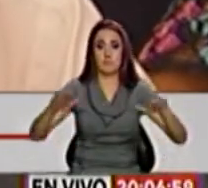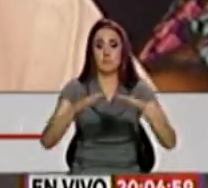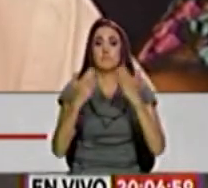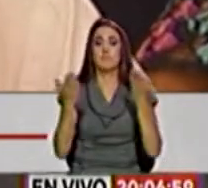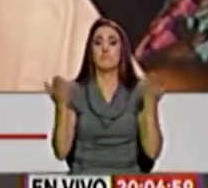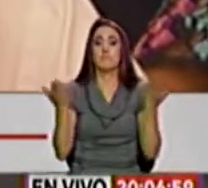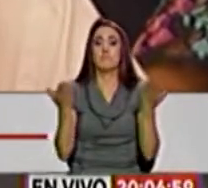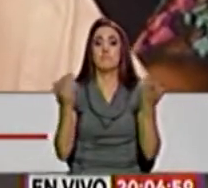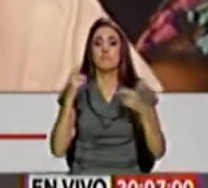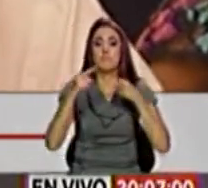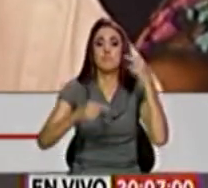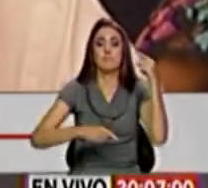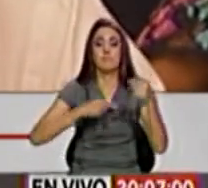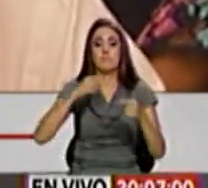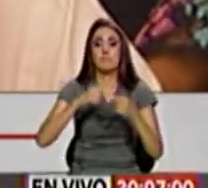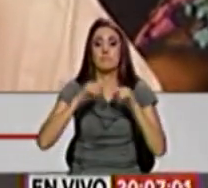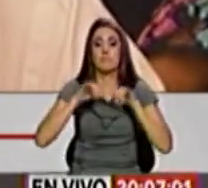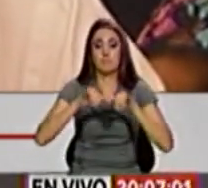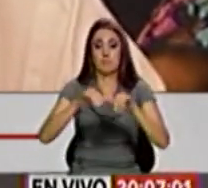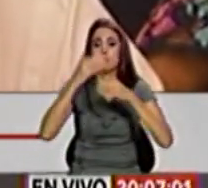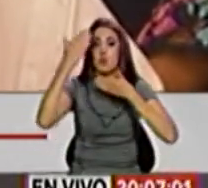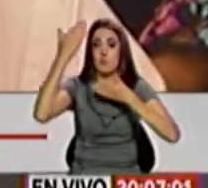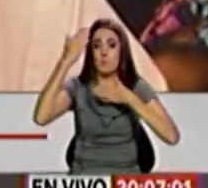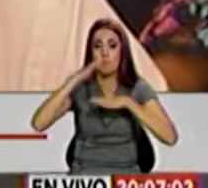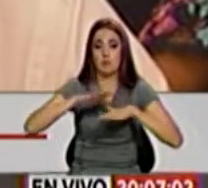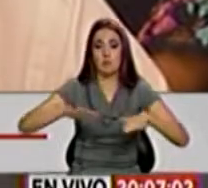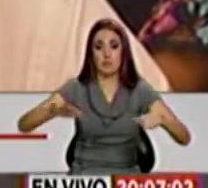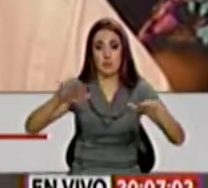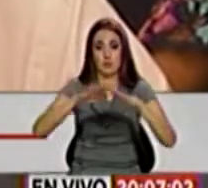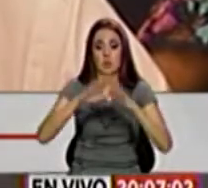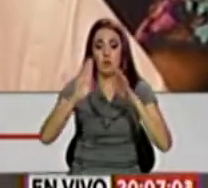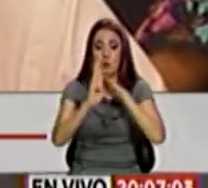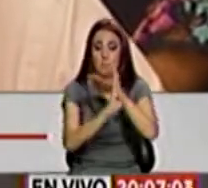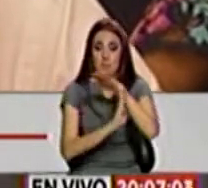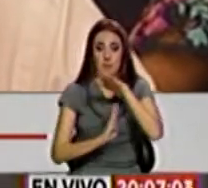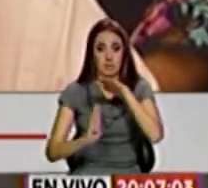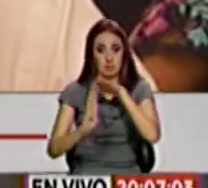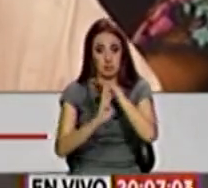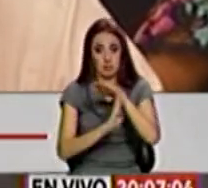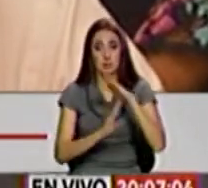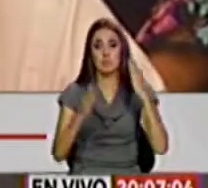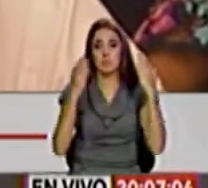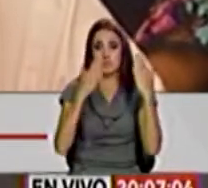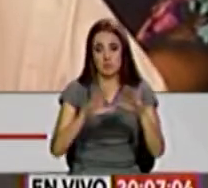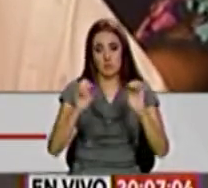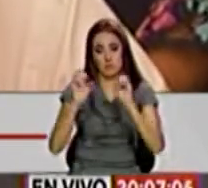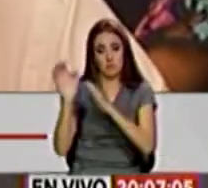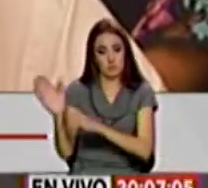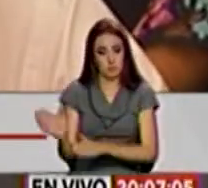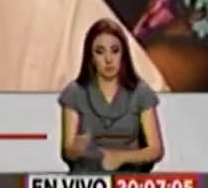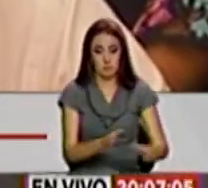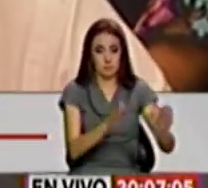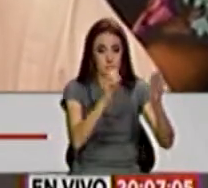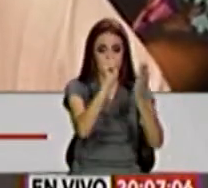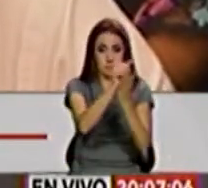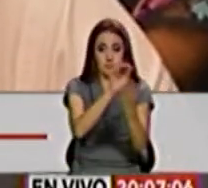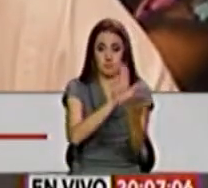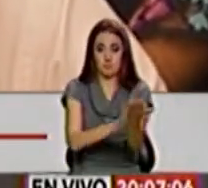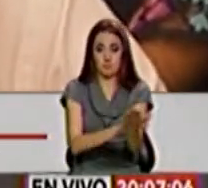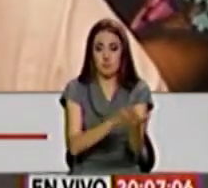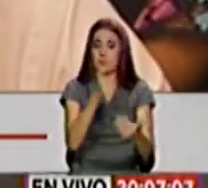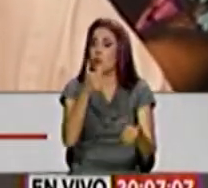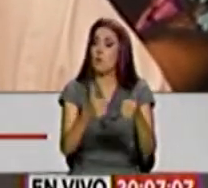que un grupo político intentó hacer en días pasados. Y en base a eso, nuestra bancada va a ser quien proponga